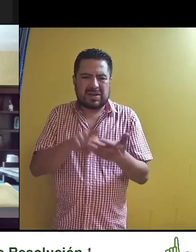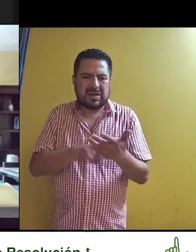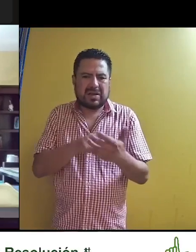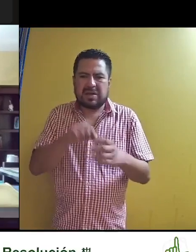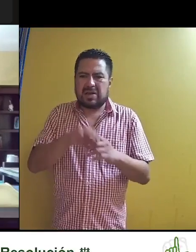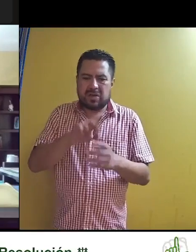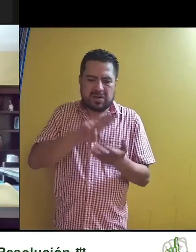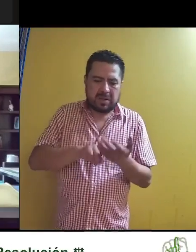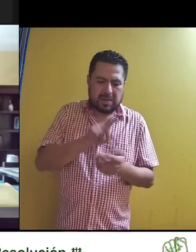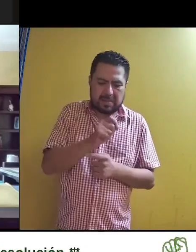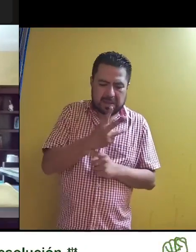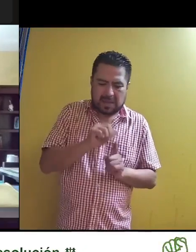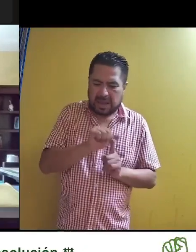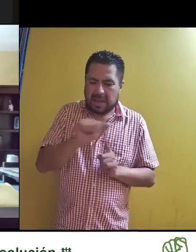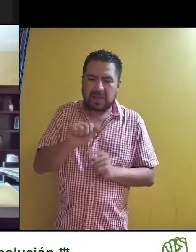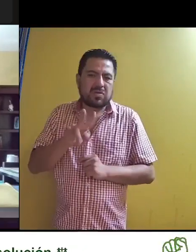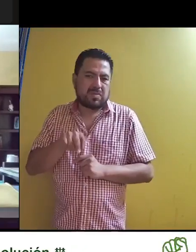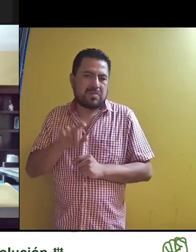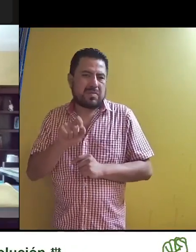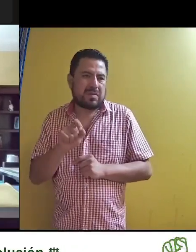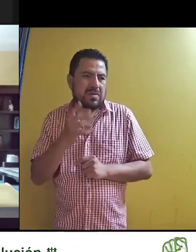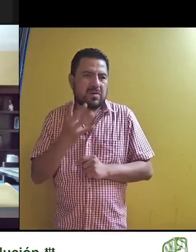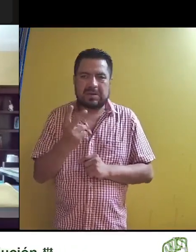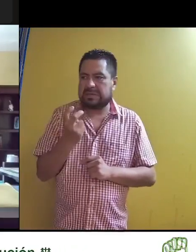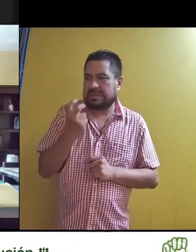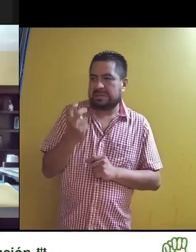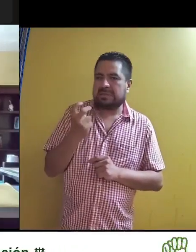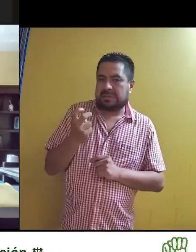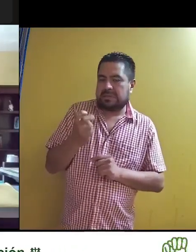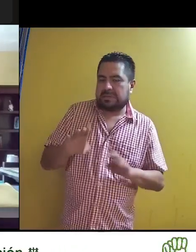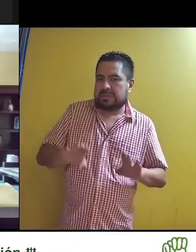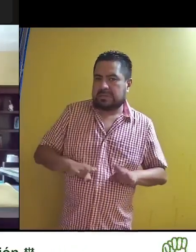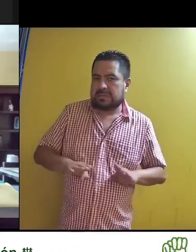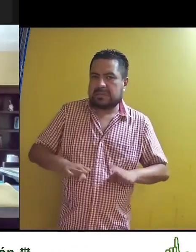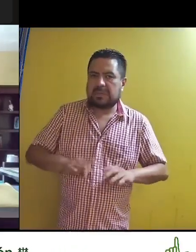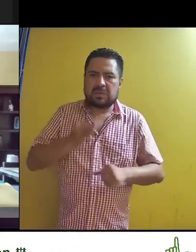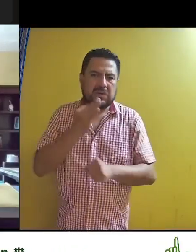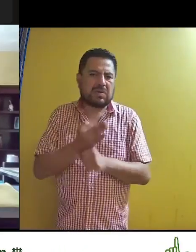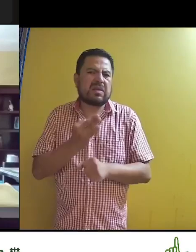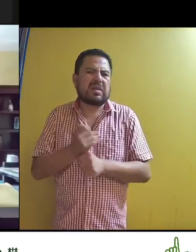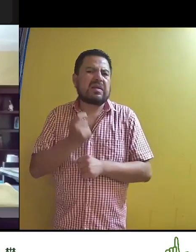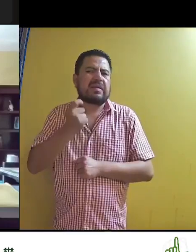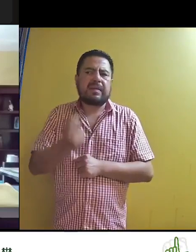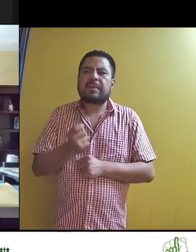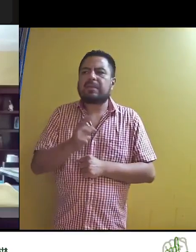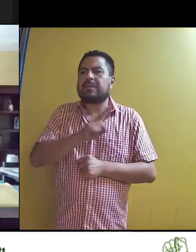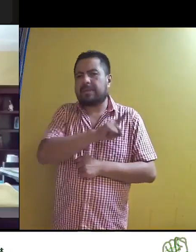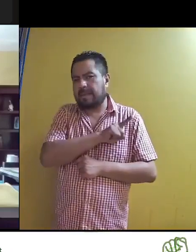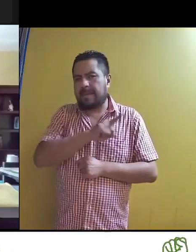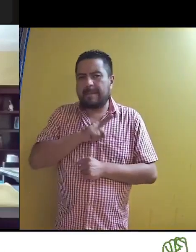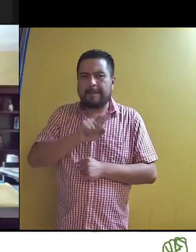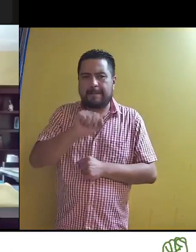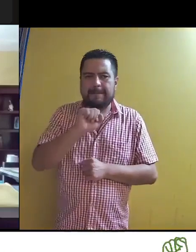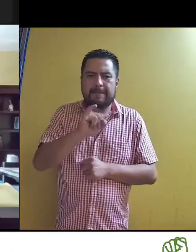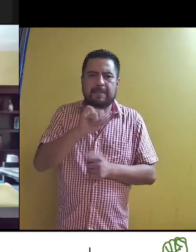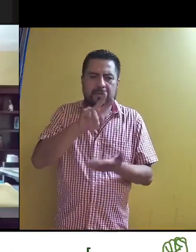2023-2024. Entonces, esa conducta obviamente ameritó que en